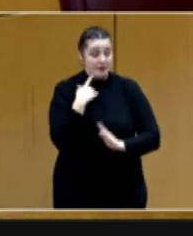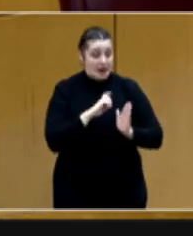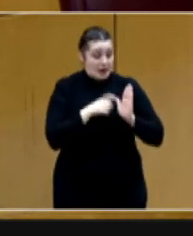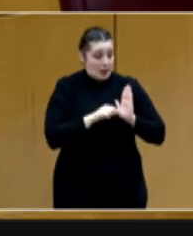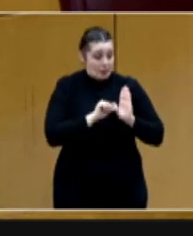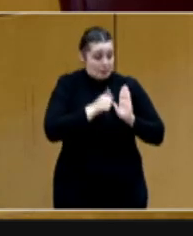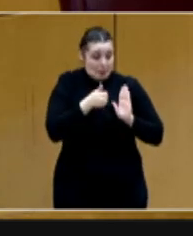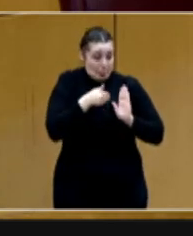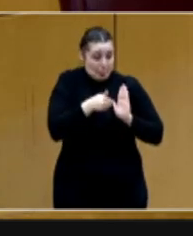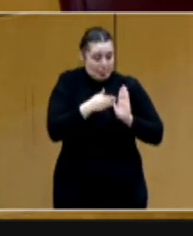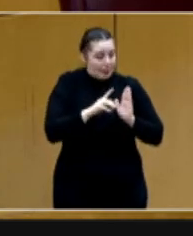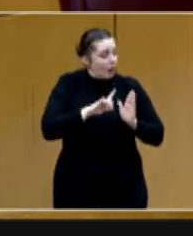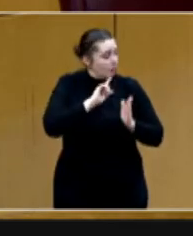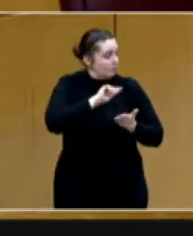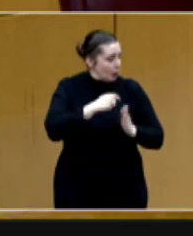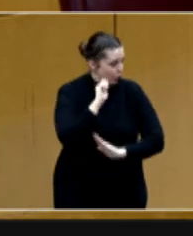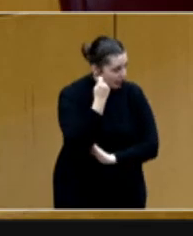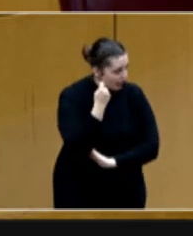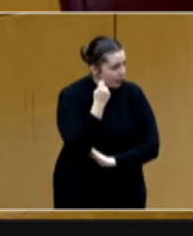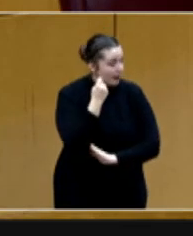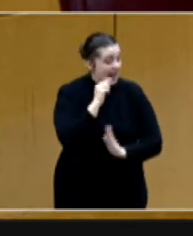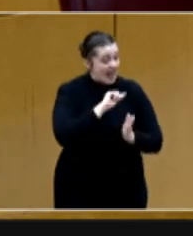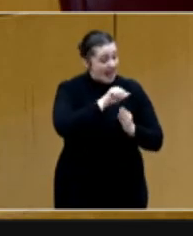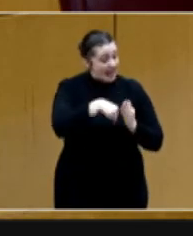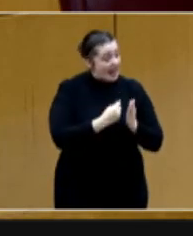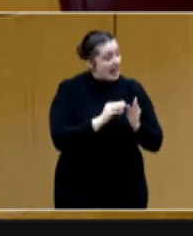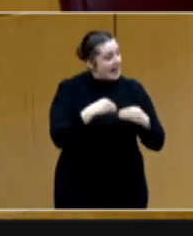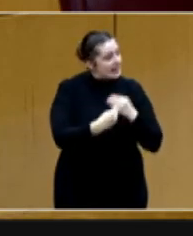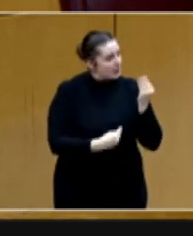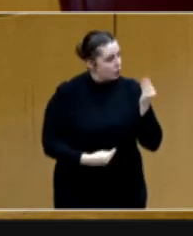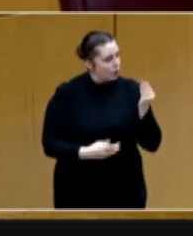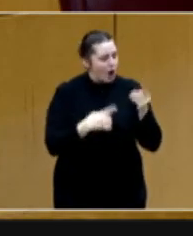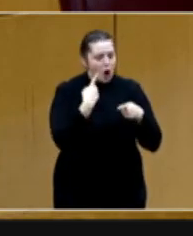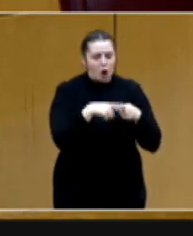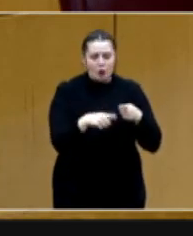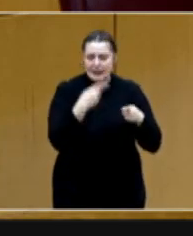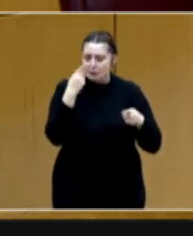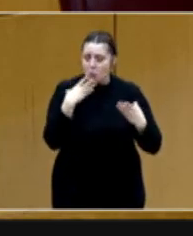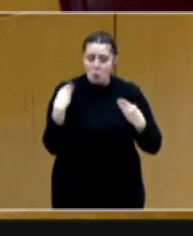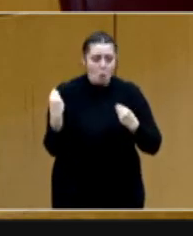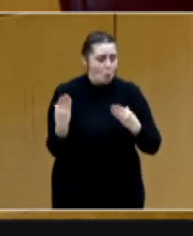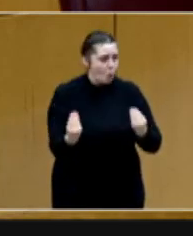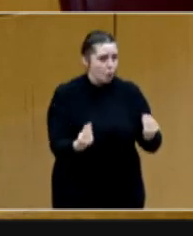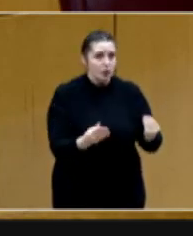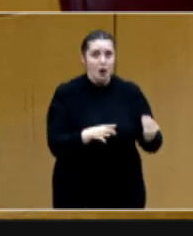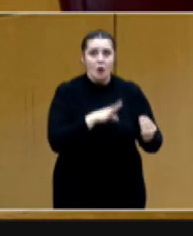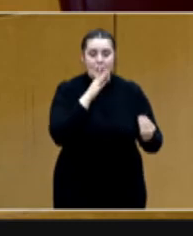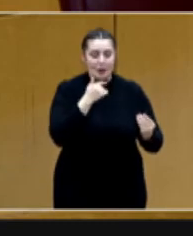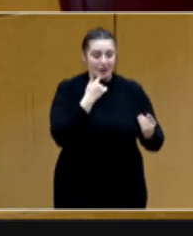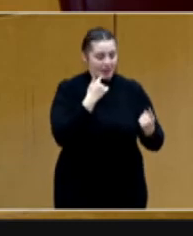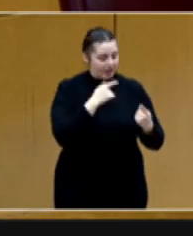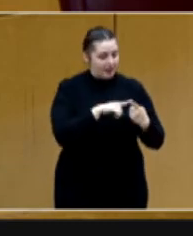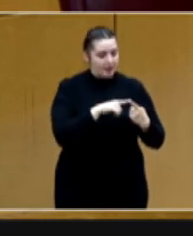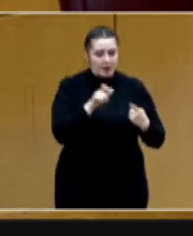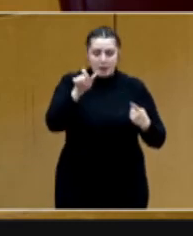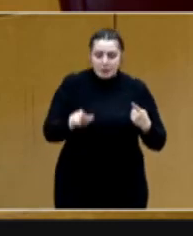y es verdad que es una escritura que tiene un montón de cosas muy interesantes porque Define desde lo que